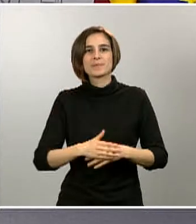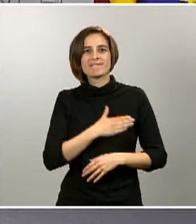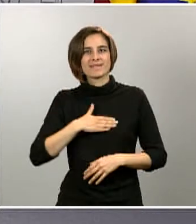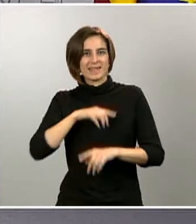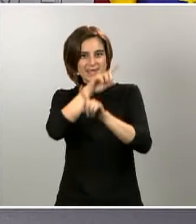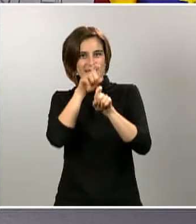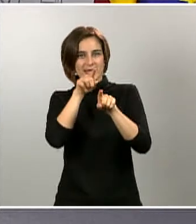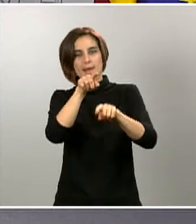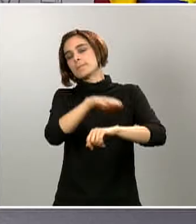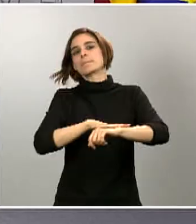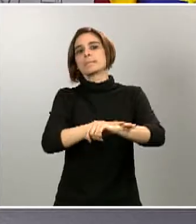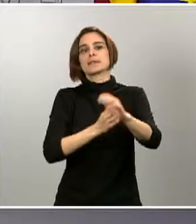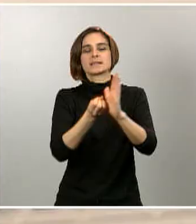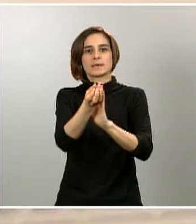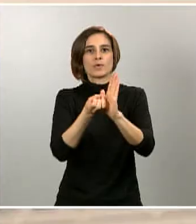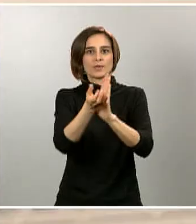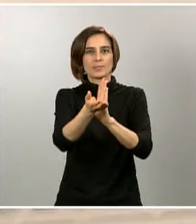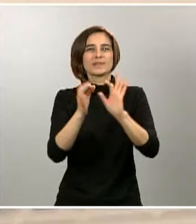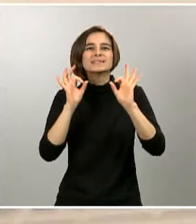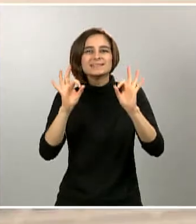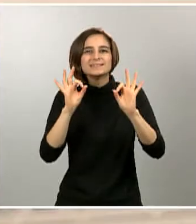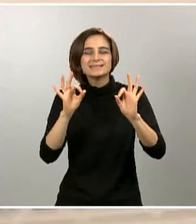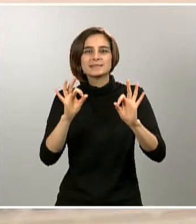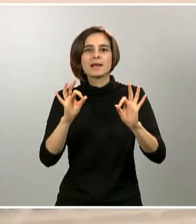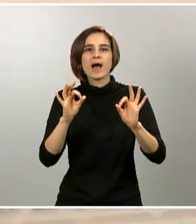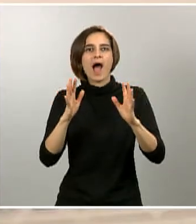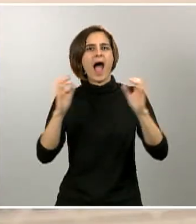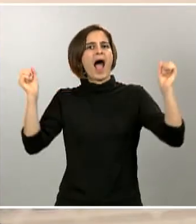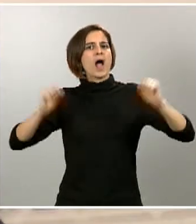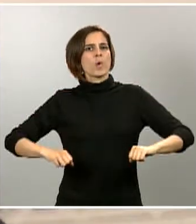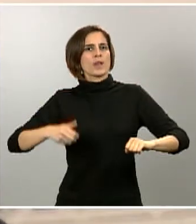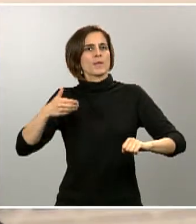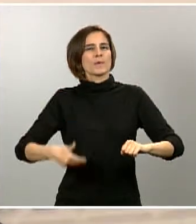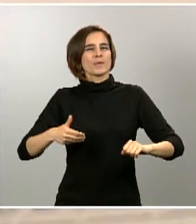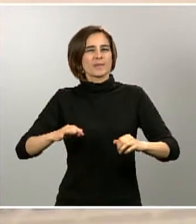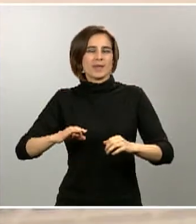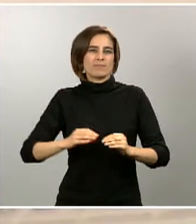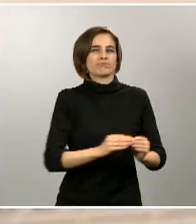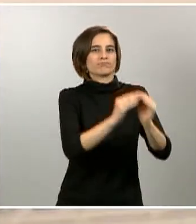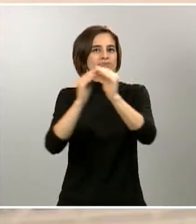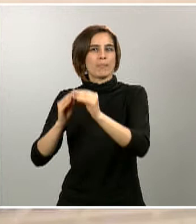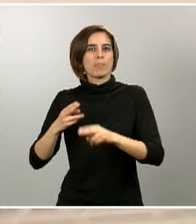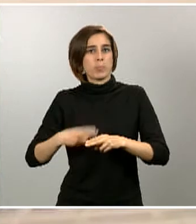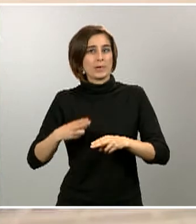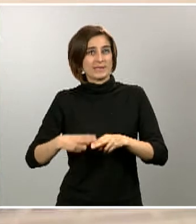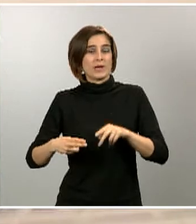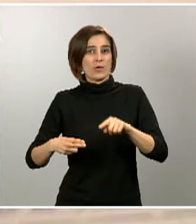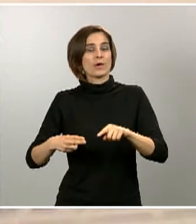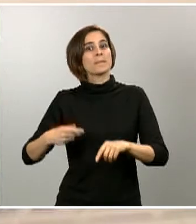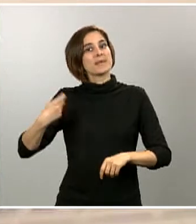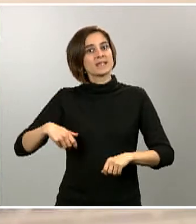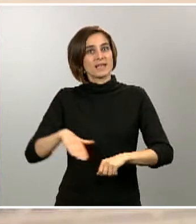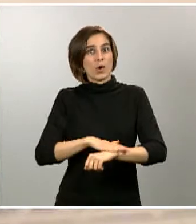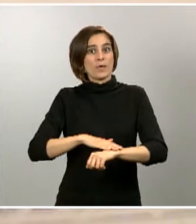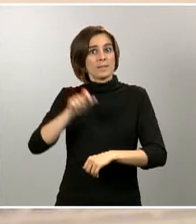portavoz, en referencia al gran acuerdo de concertación política en el que el presidente del Gobierno quiere empezar ya